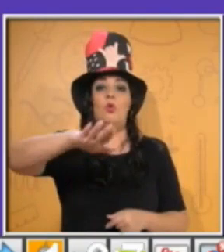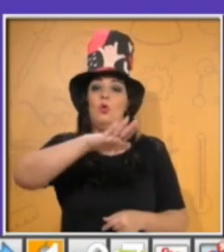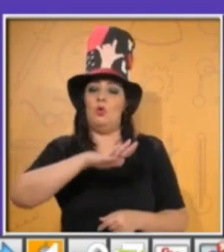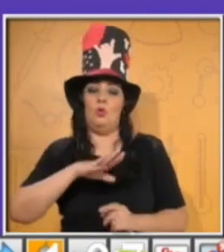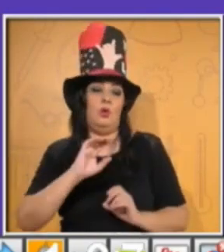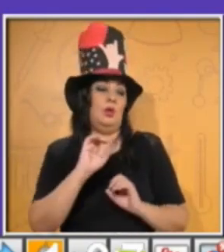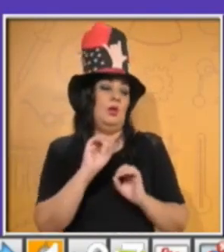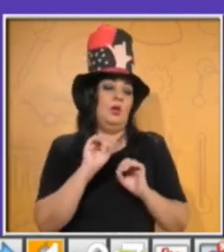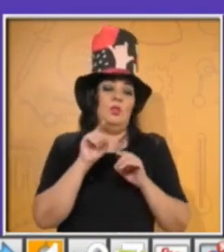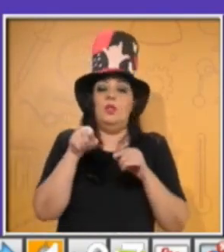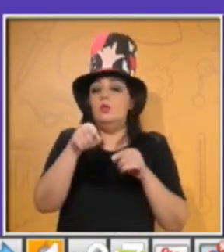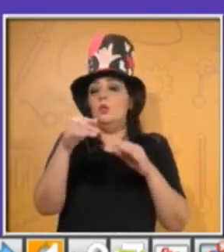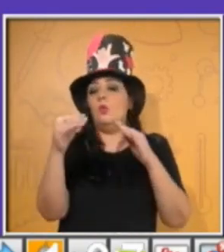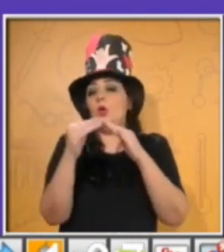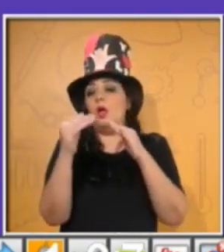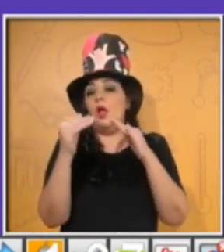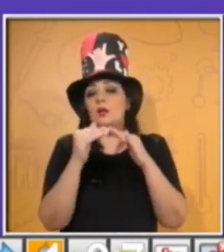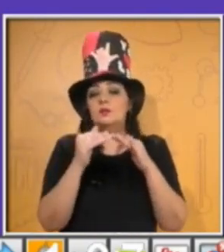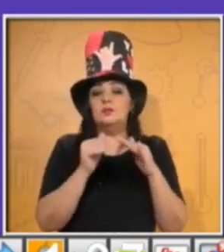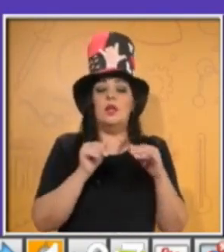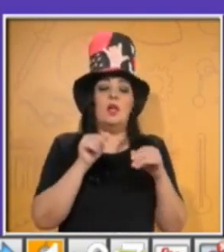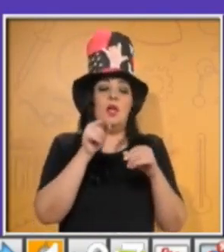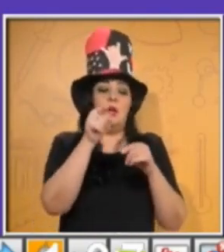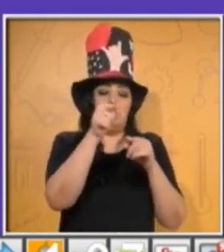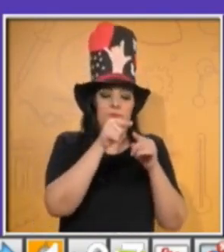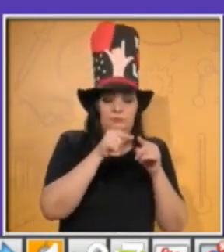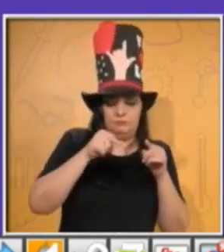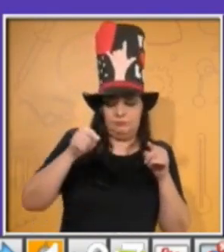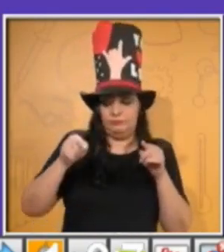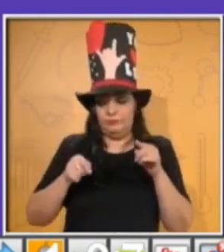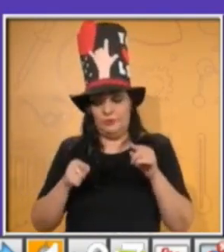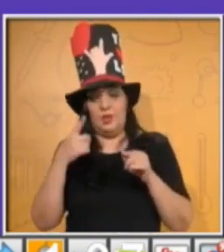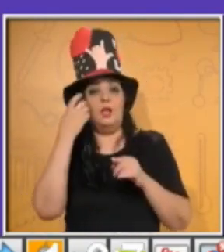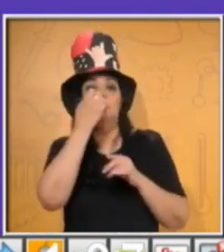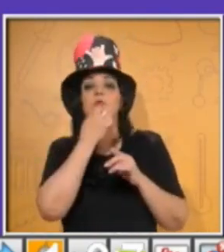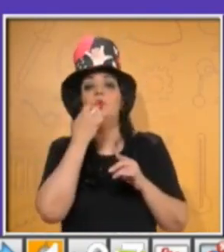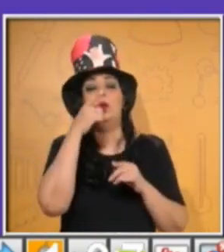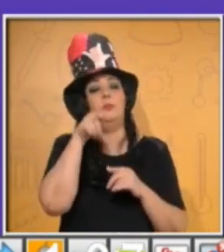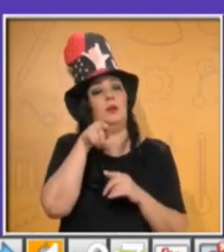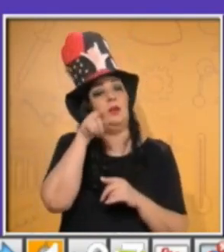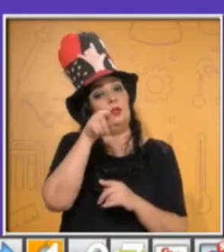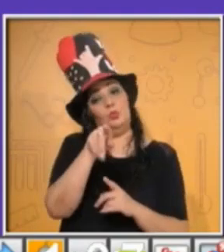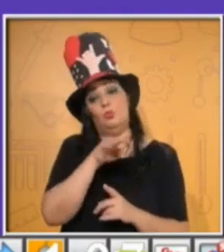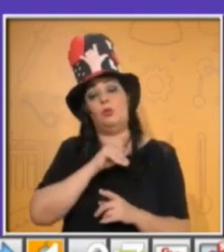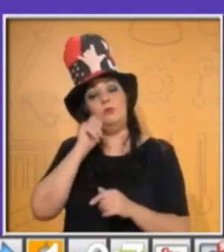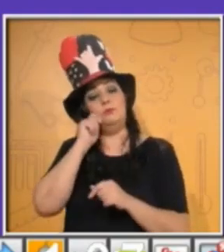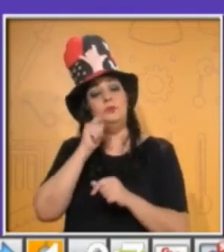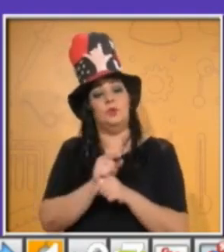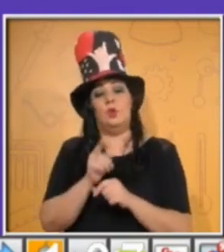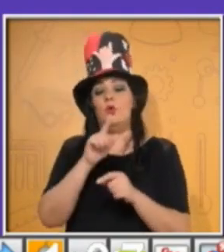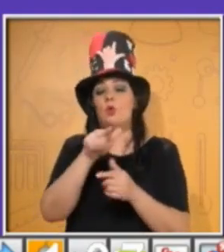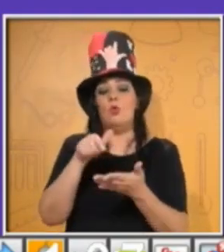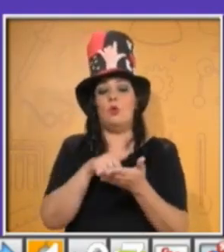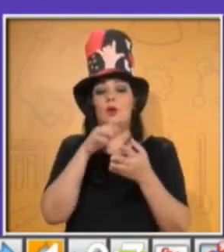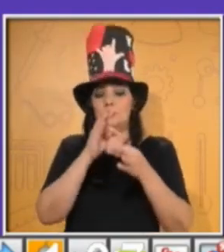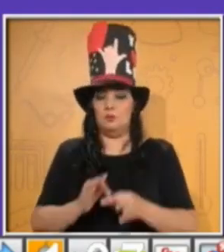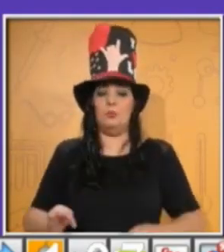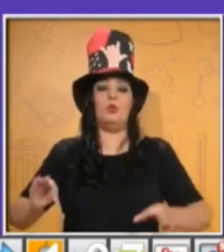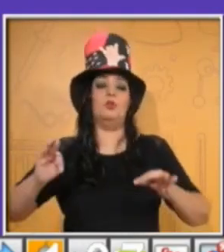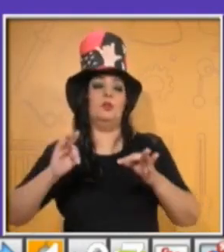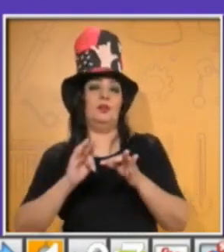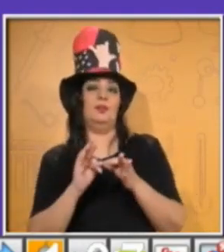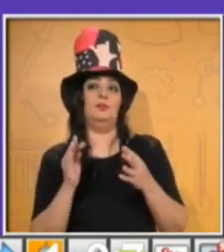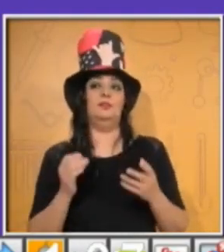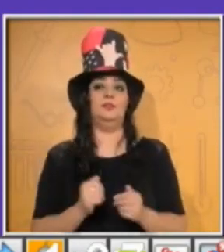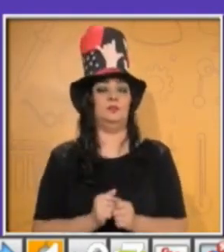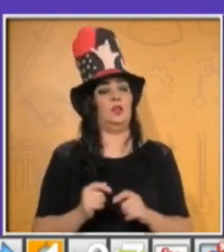del trayecto de donde está su casa hacia su escuela. ¿Para qué? Para ubicar los lugares importantes, como lo mencionamos